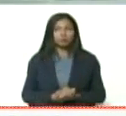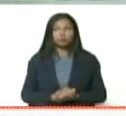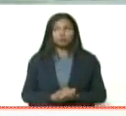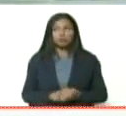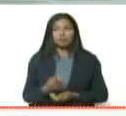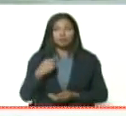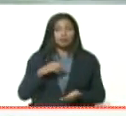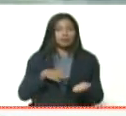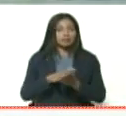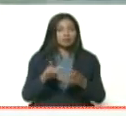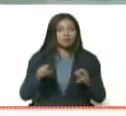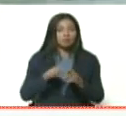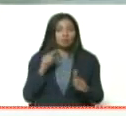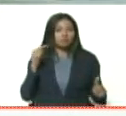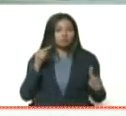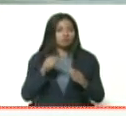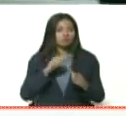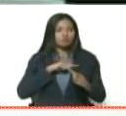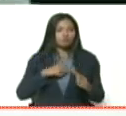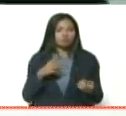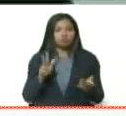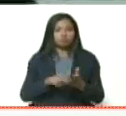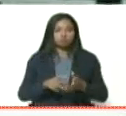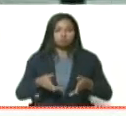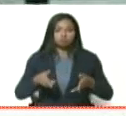Tenemos que garantizar, es una meta que nos hemos propuesto.